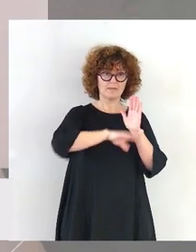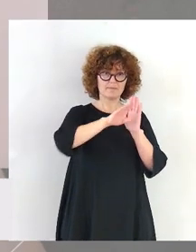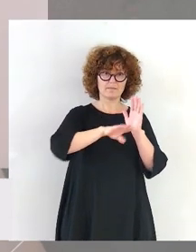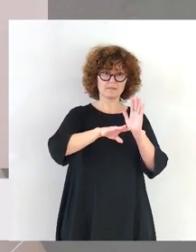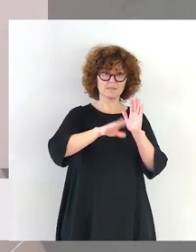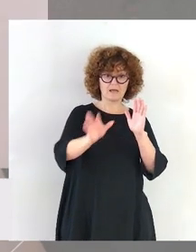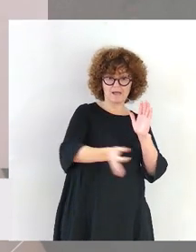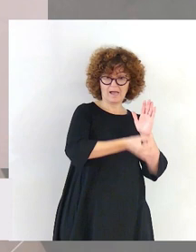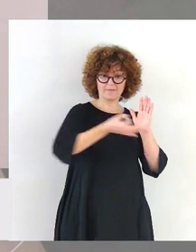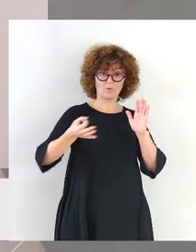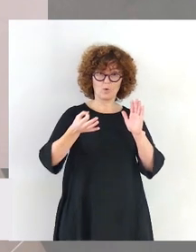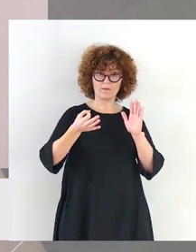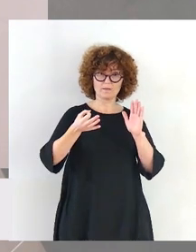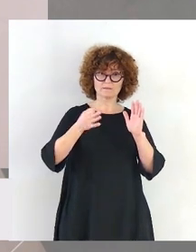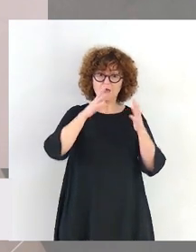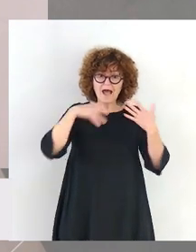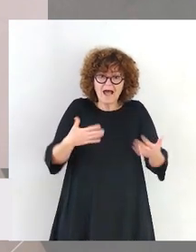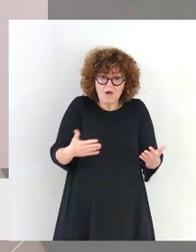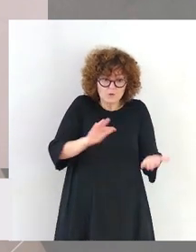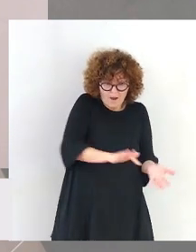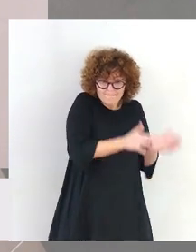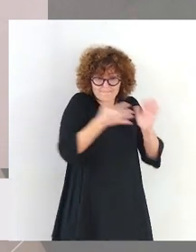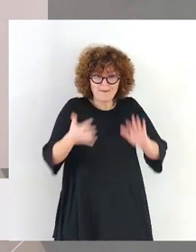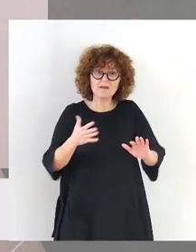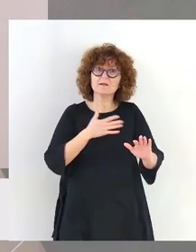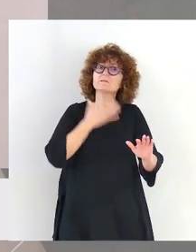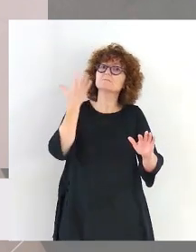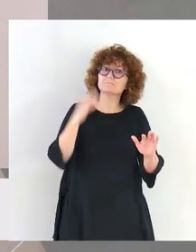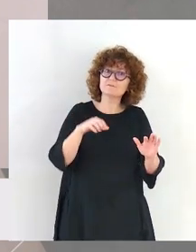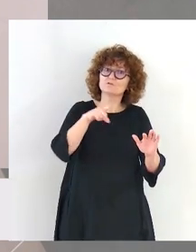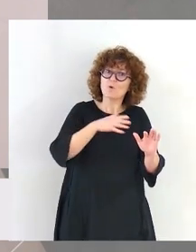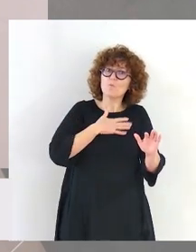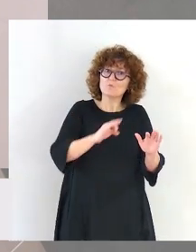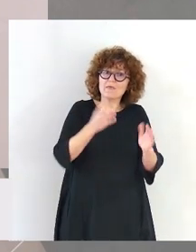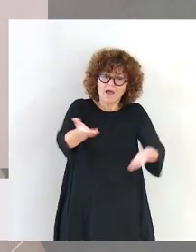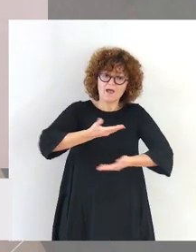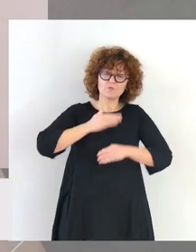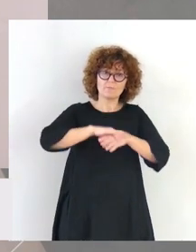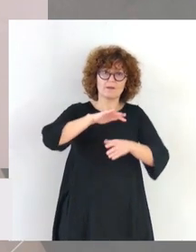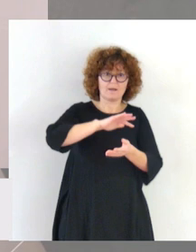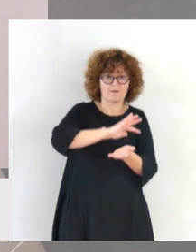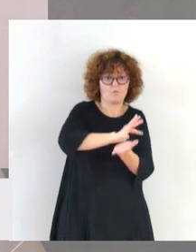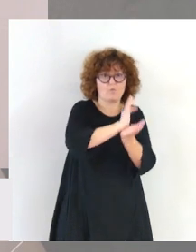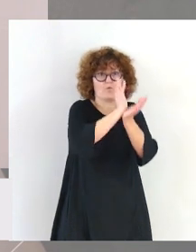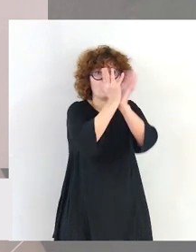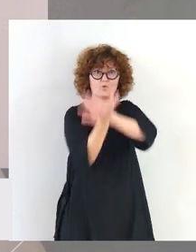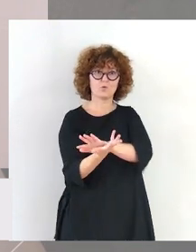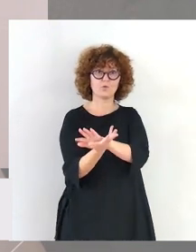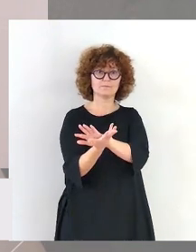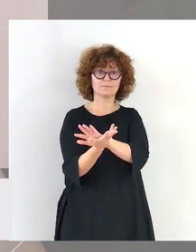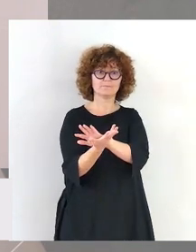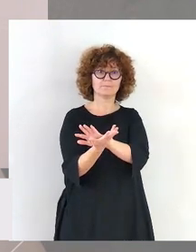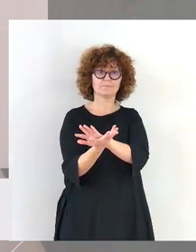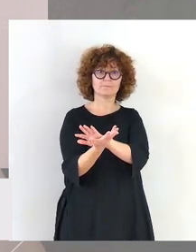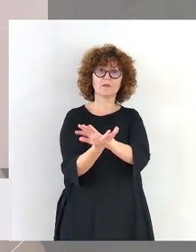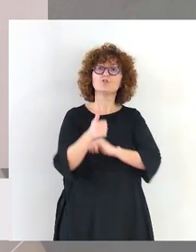adecuadas en la actualidad es posible y puede dar lugar a un cambio transformador estamos a